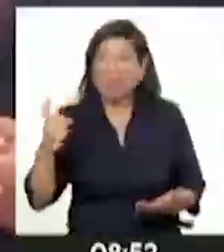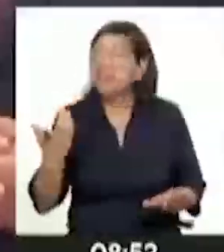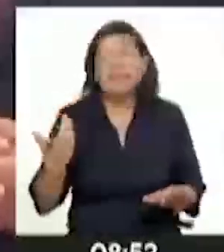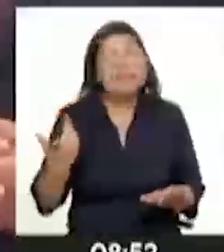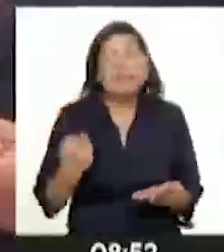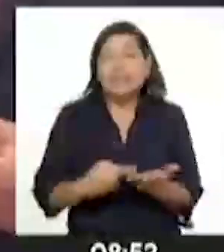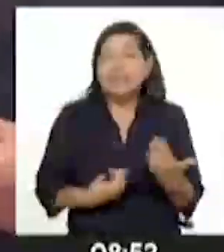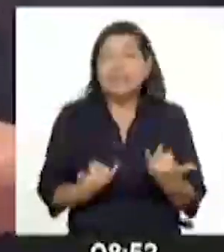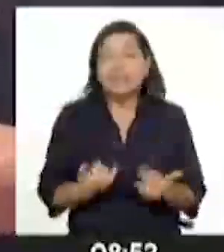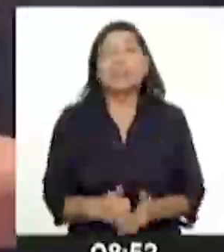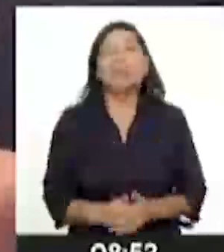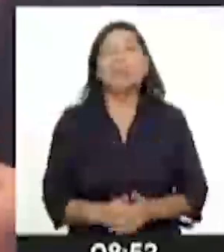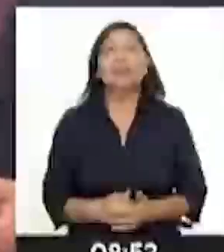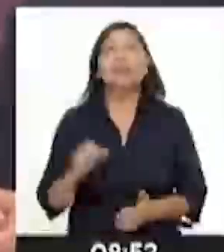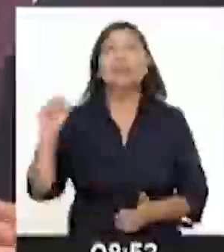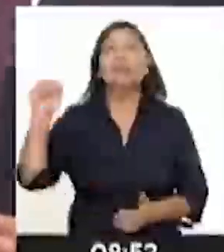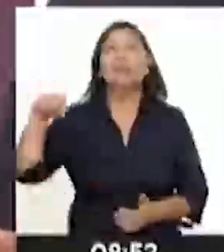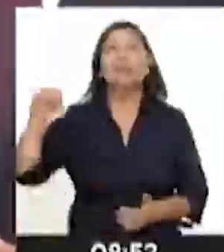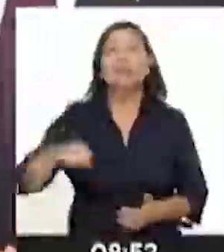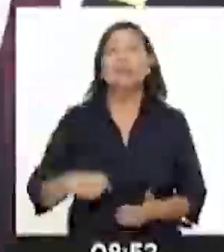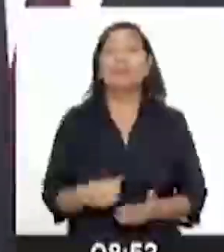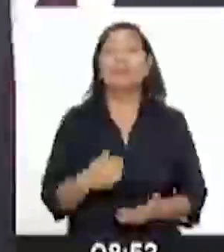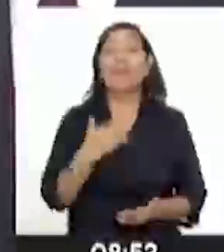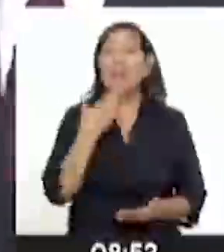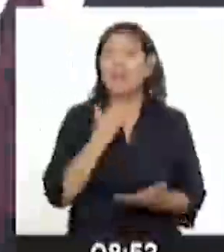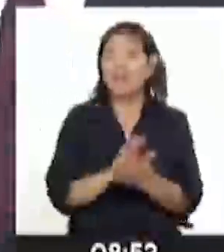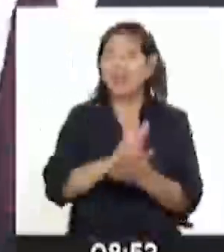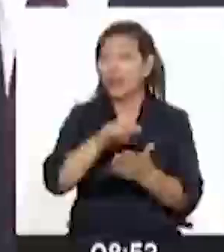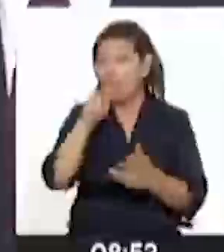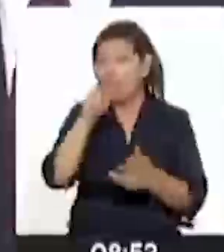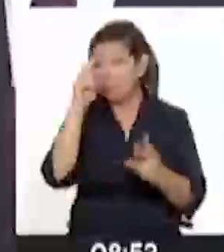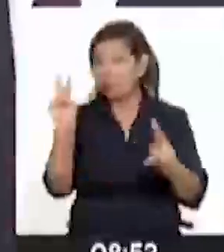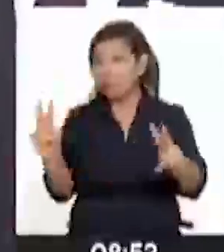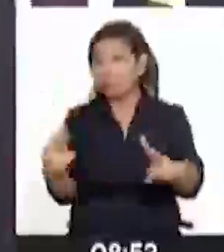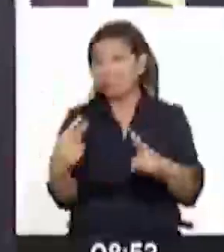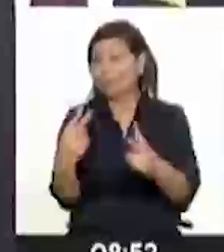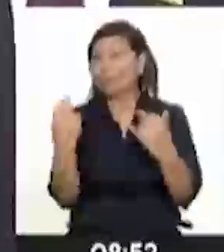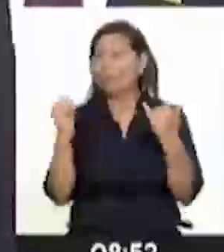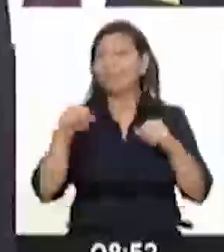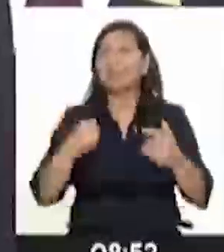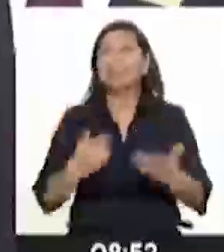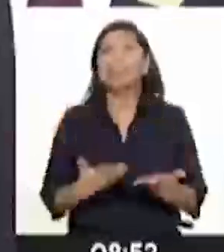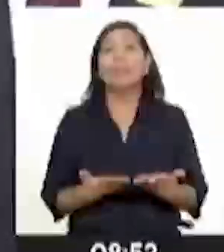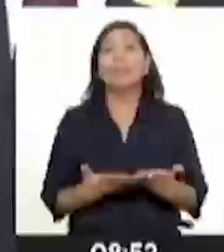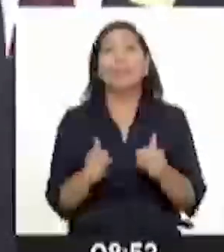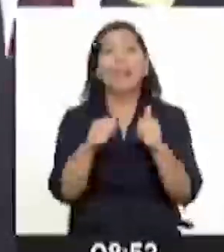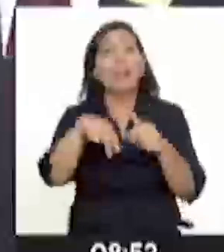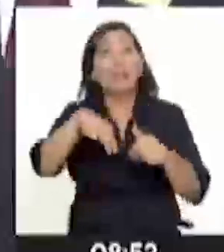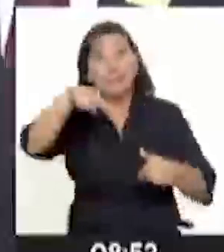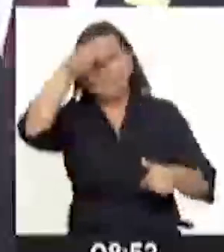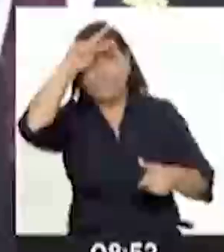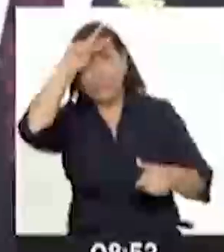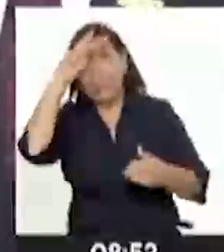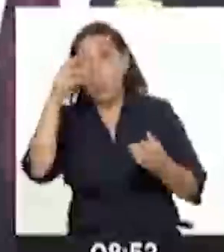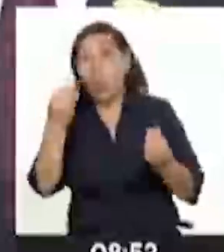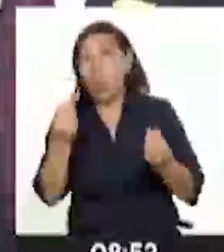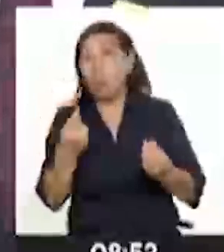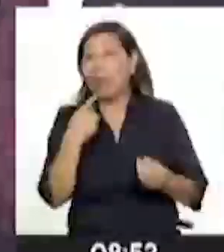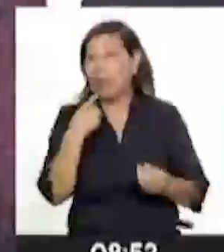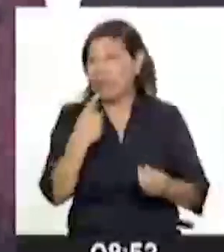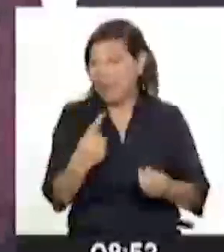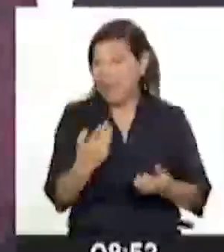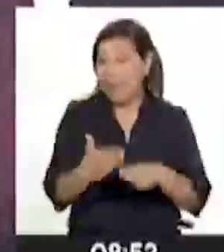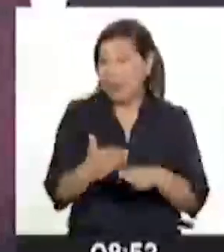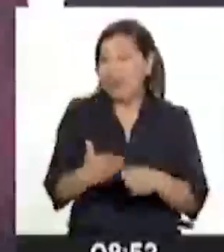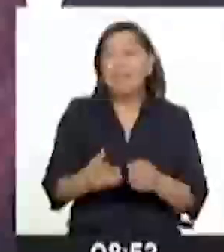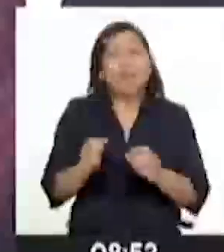se refiere a esto. Efectivamente, gracias y saludos a todo el Perú que nos está viendo. La imagen de nuestro país, como ha dicho el ministro,